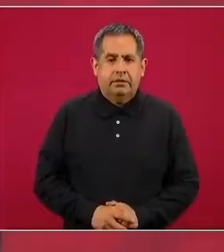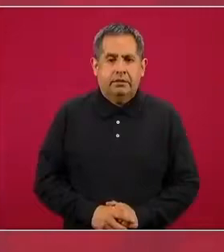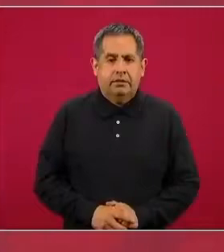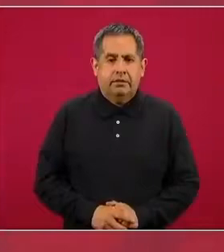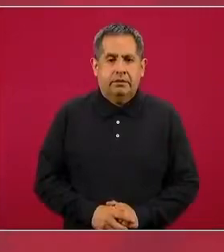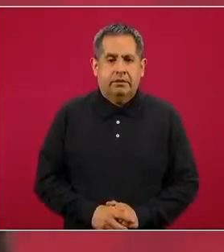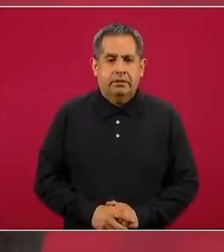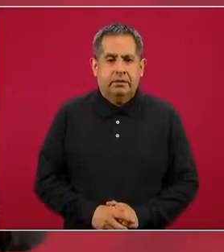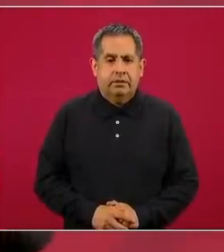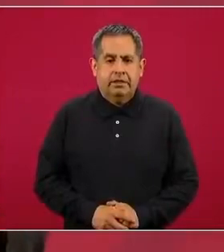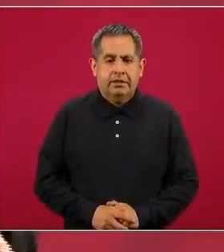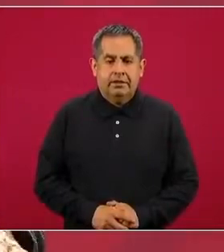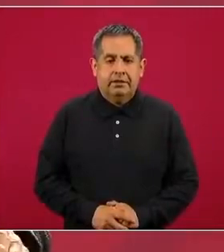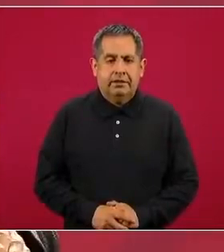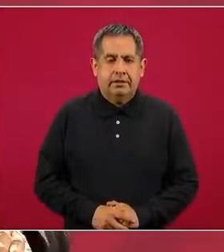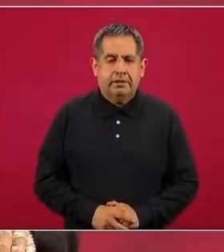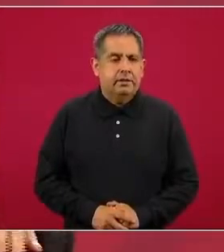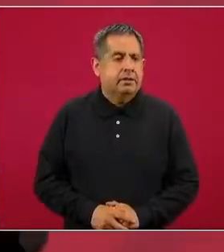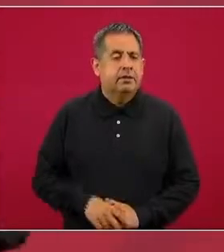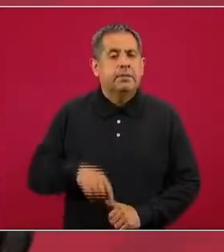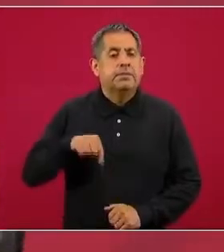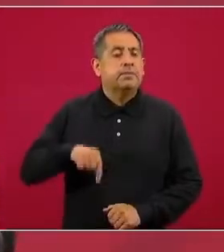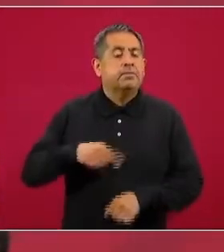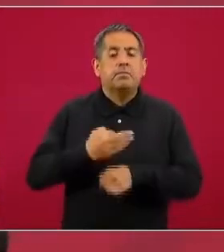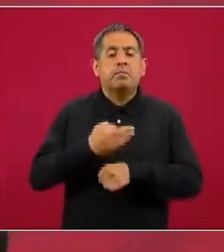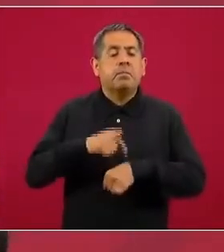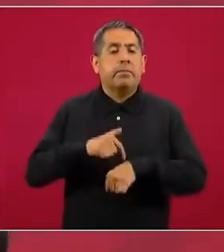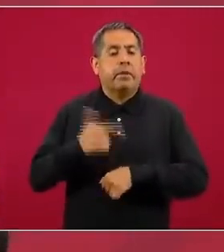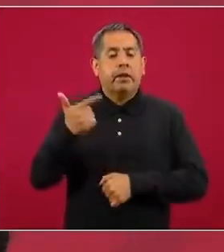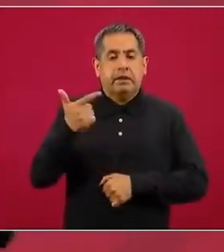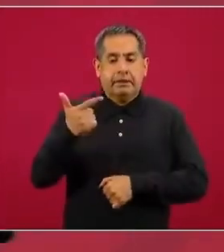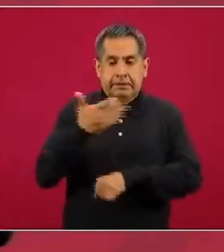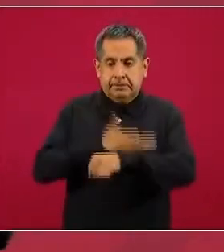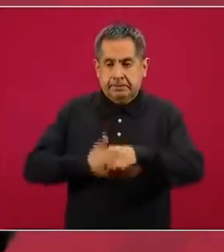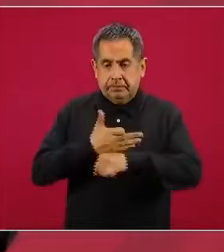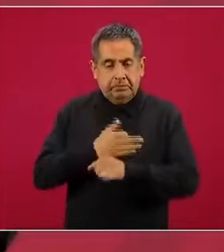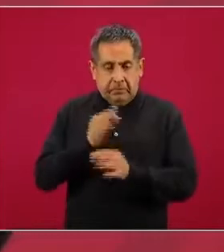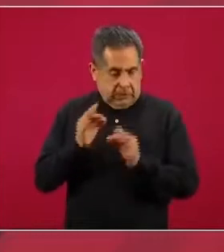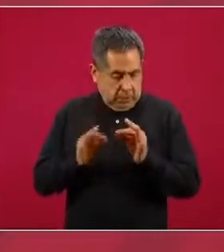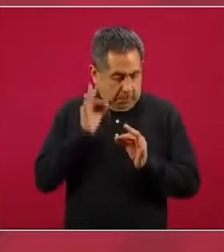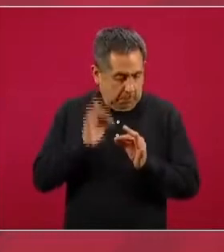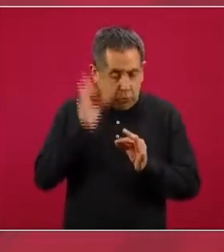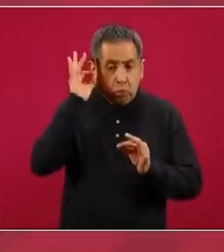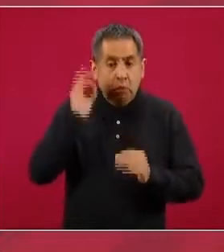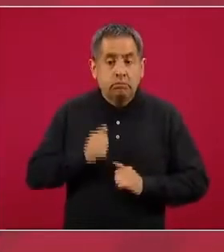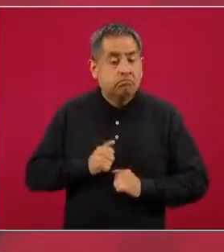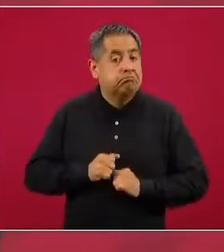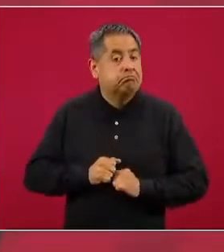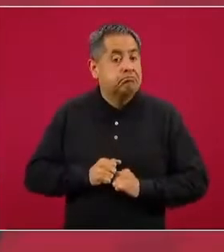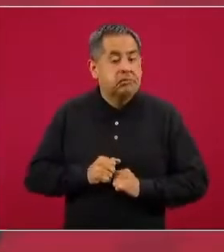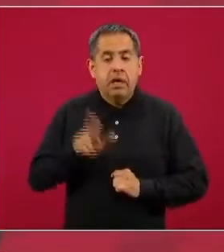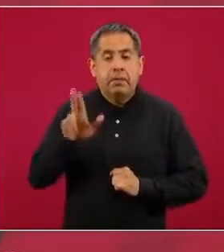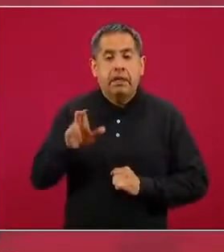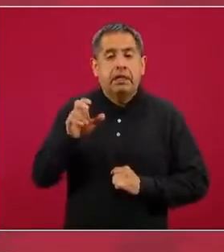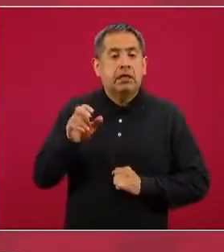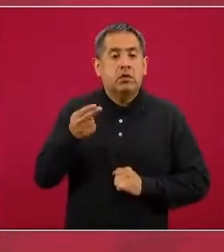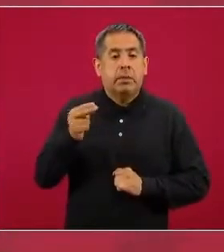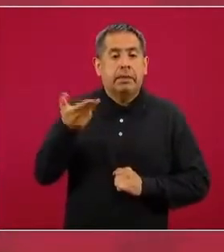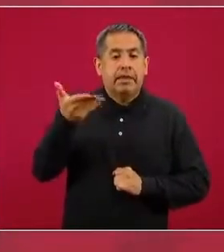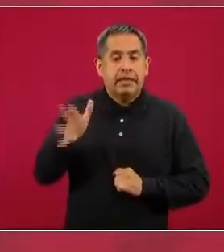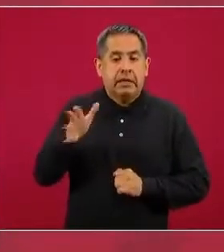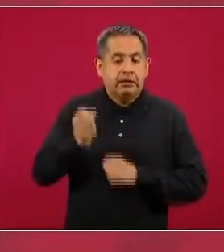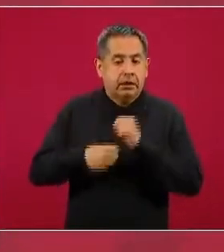Buenas noches. Son las 19 horas en punto de este martes 10 de noviembre